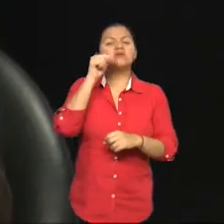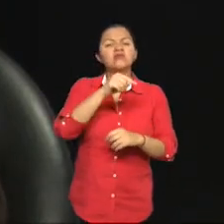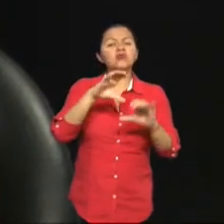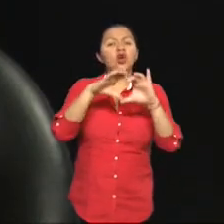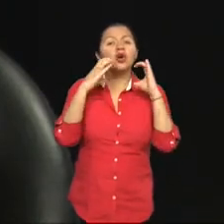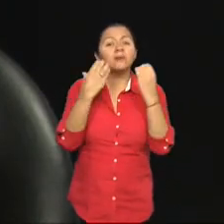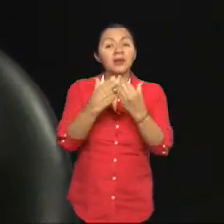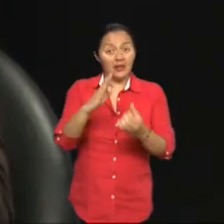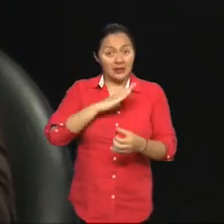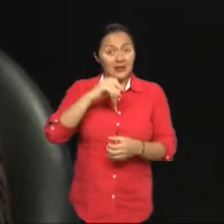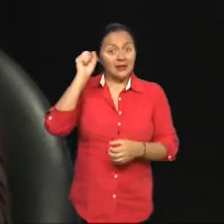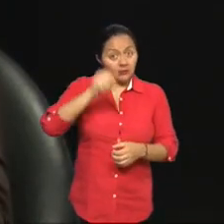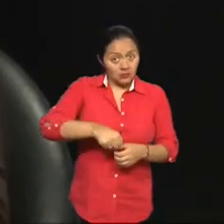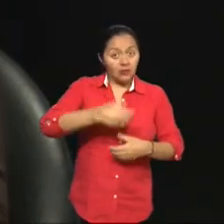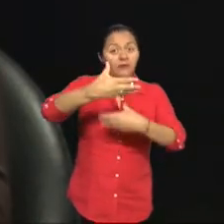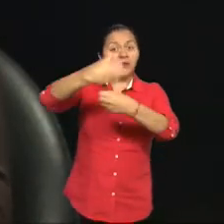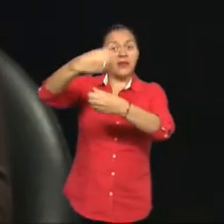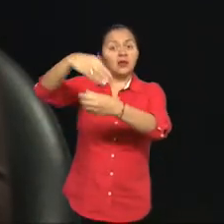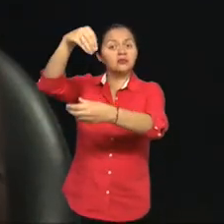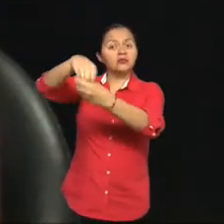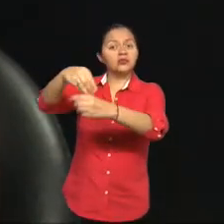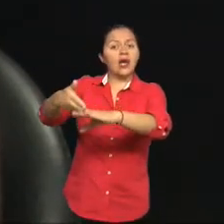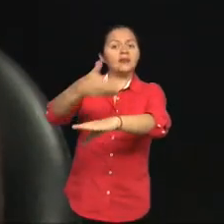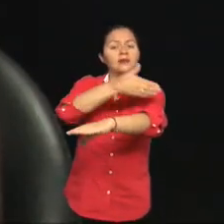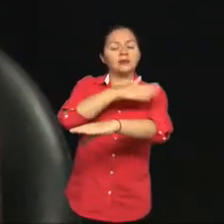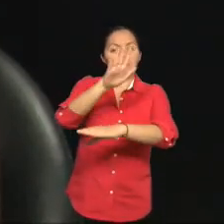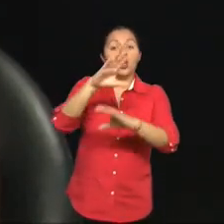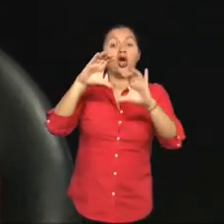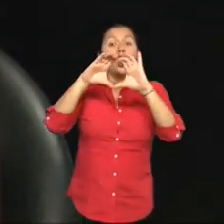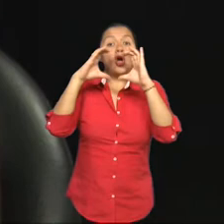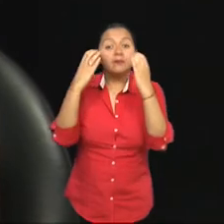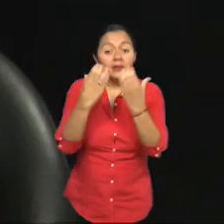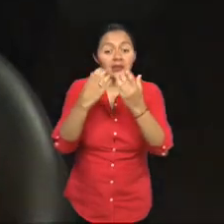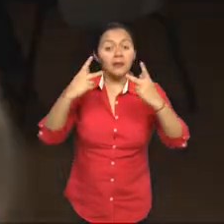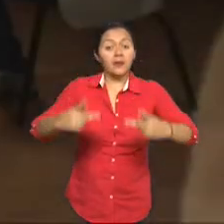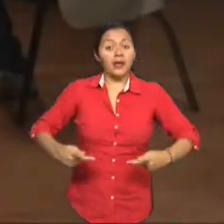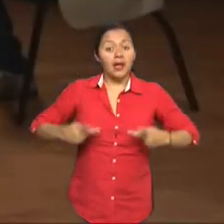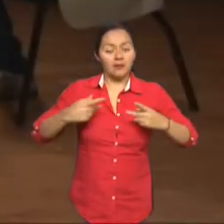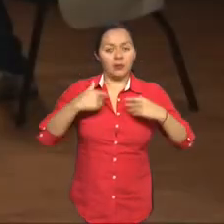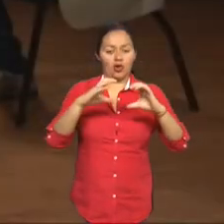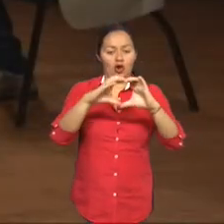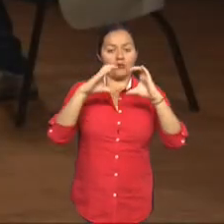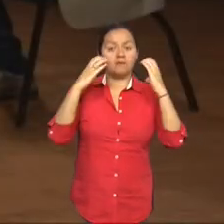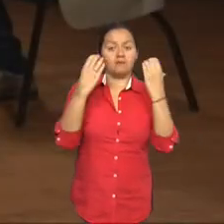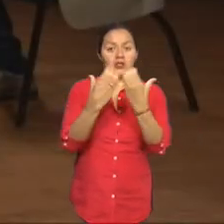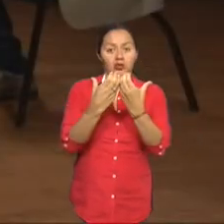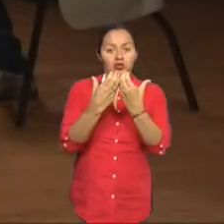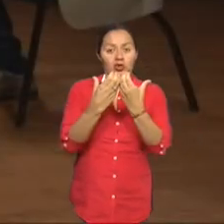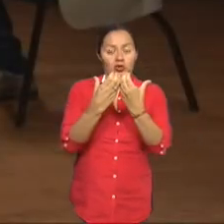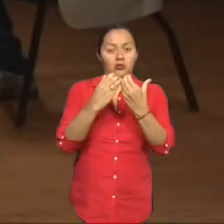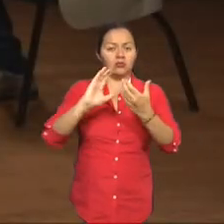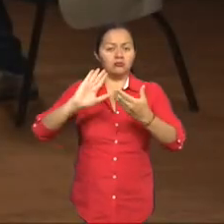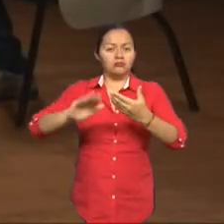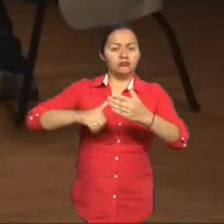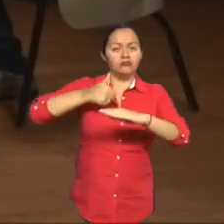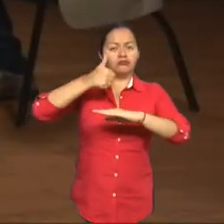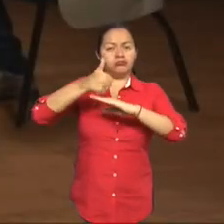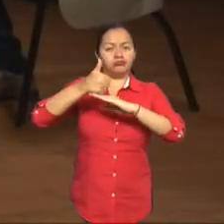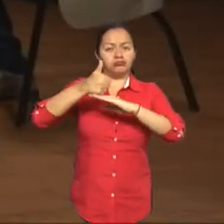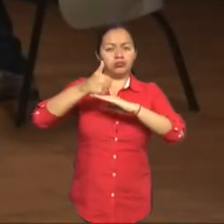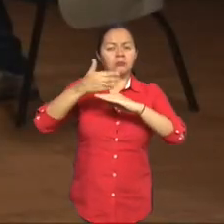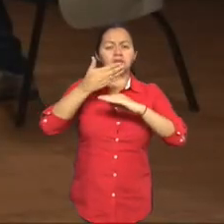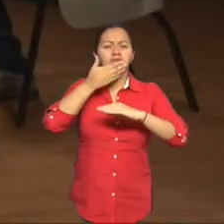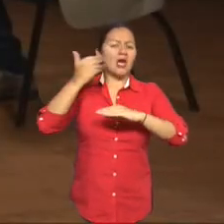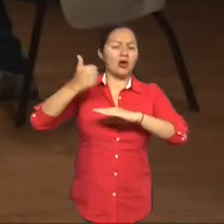tienen solo ustedes o también las federaciones de manera previa? El Comité Paralímpico tiene una comisión del alto rendimiento, es la comisión técnica del